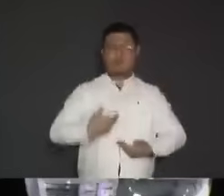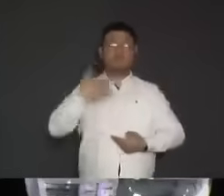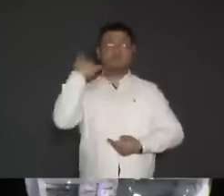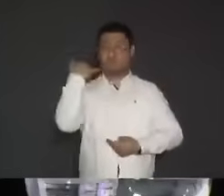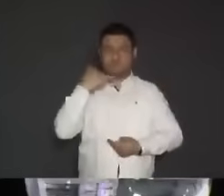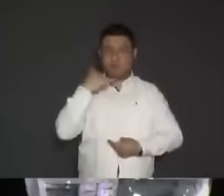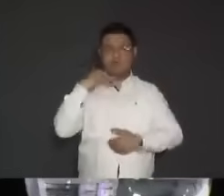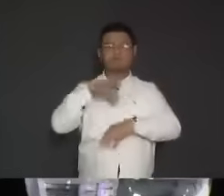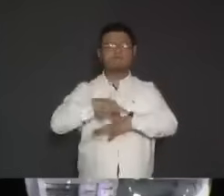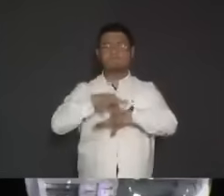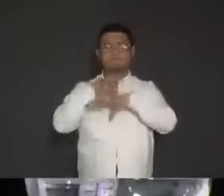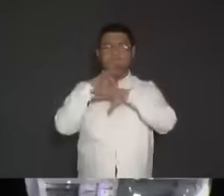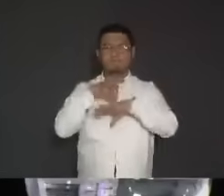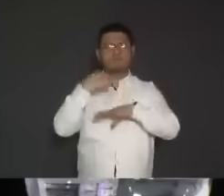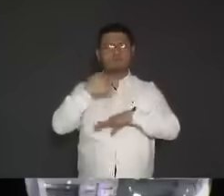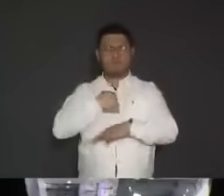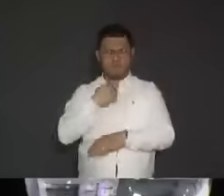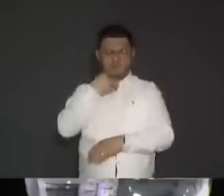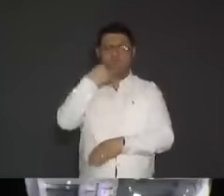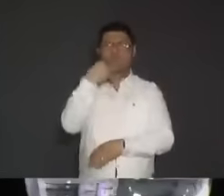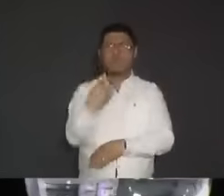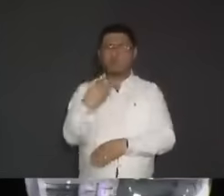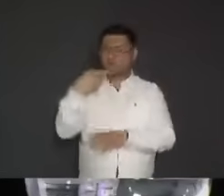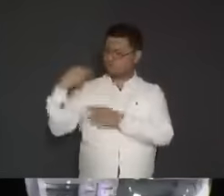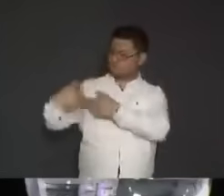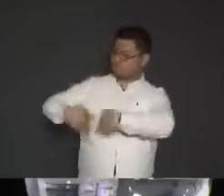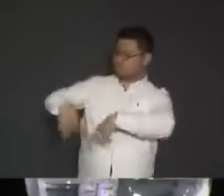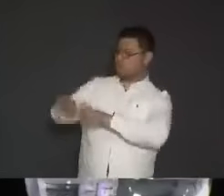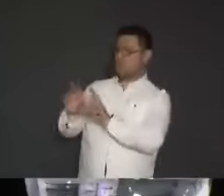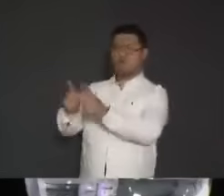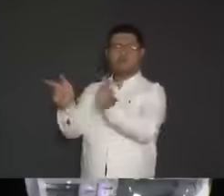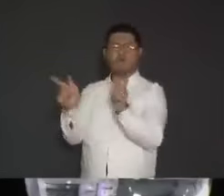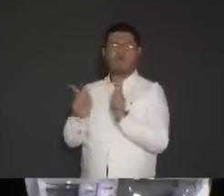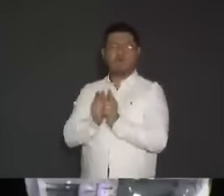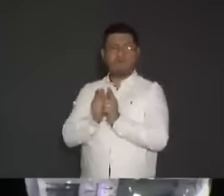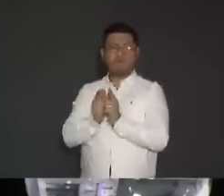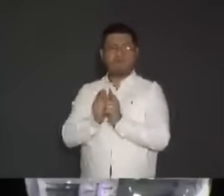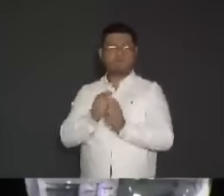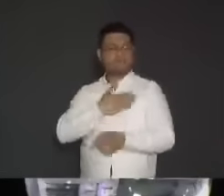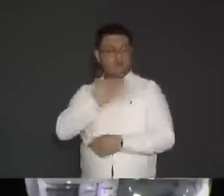del pueblo, yo soy Yasmín López, Tina Tuyú.